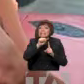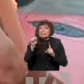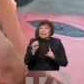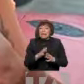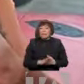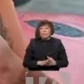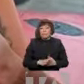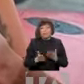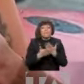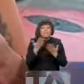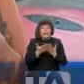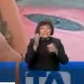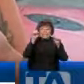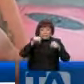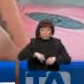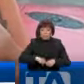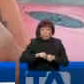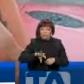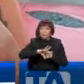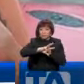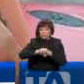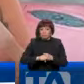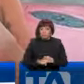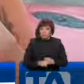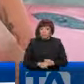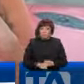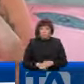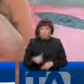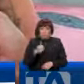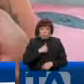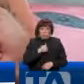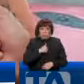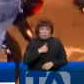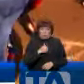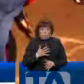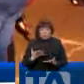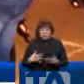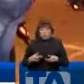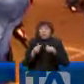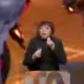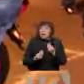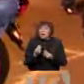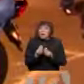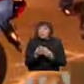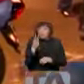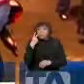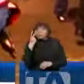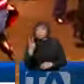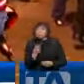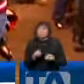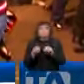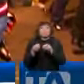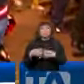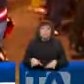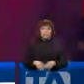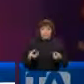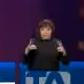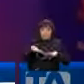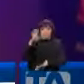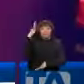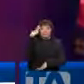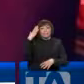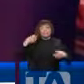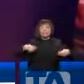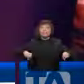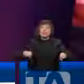manipular. Como dueño de la moto, coge, mete una llave, la abre, la prende y se la lleva. También se conoce que estos vehículos livianos se las